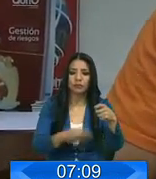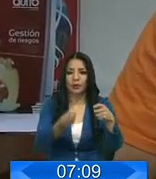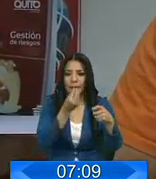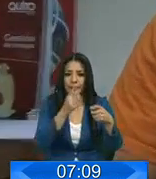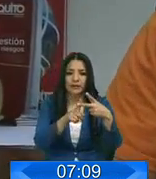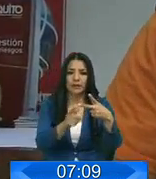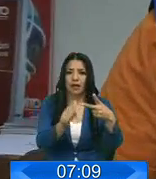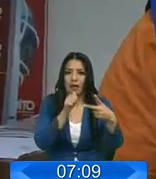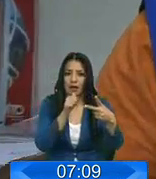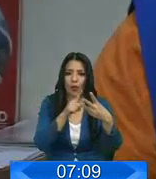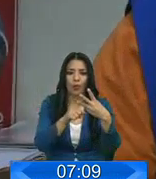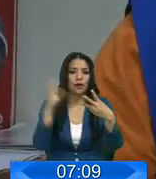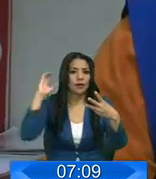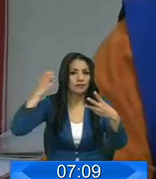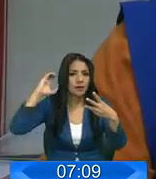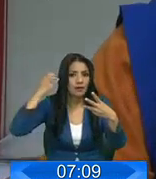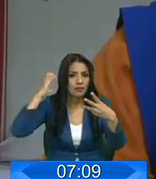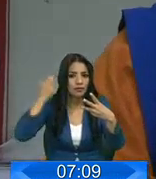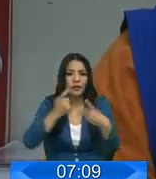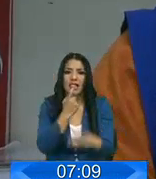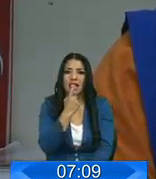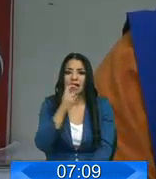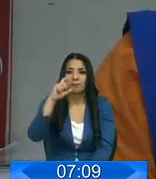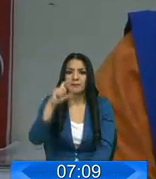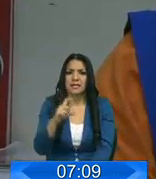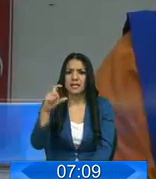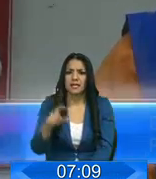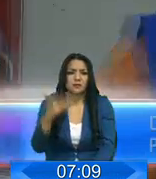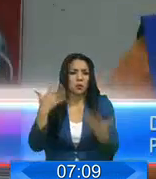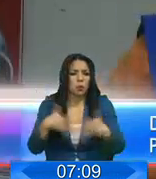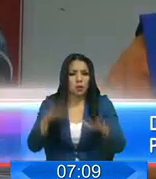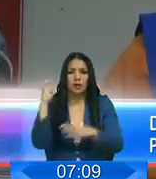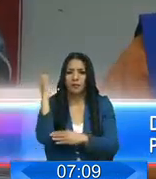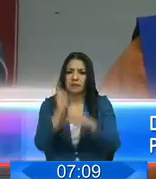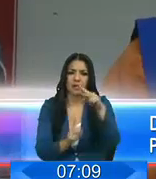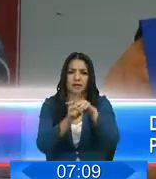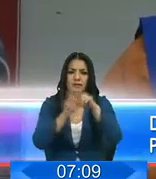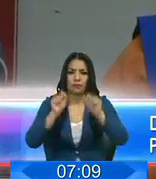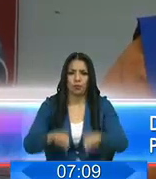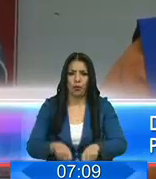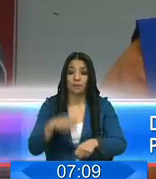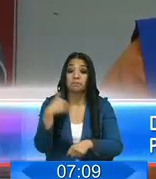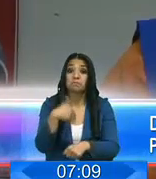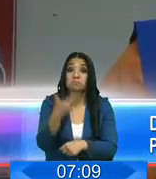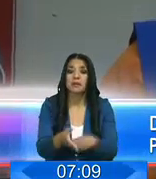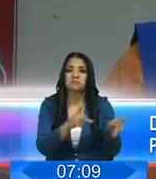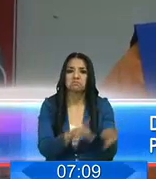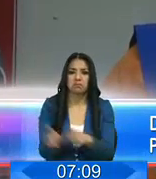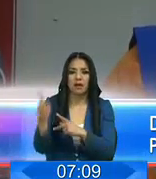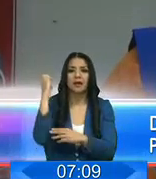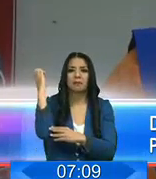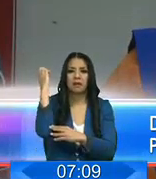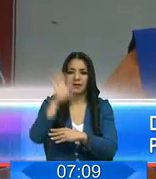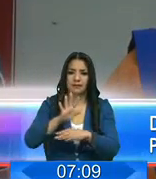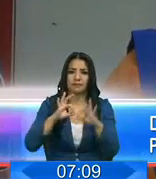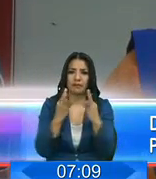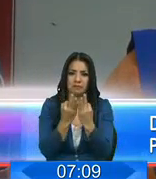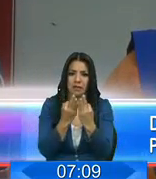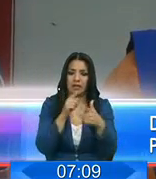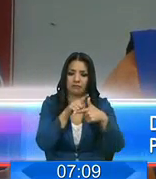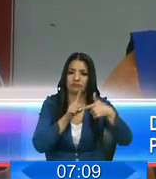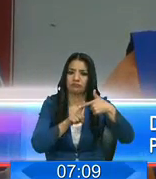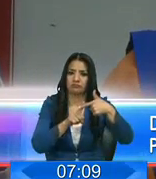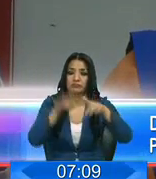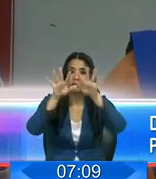agua, una radio con pilas, por cualquier emergencia grande que pueda suceder. Aparte, tener un plan de emergencia familiar, lo cual desde la